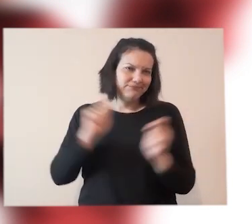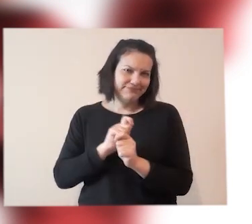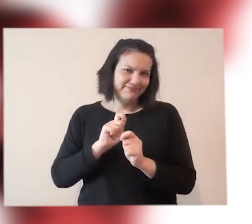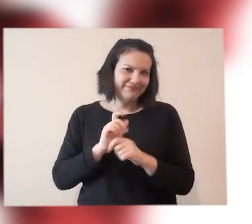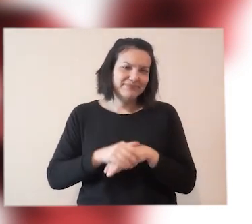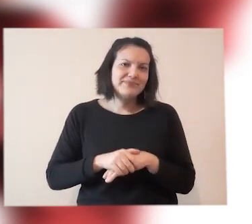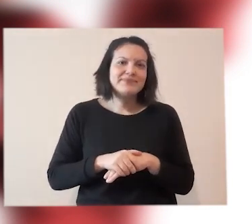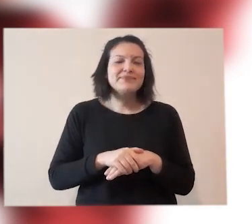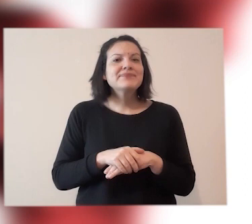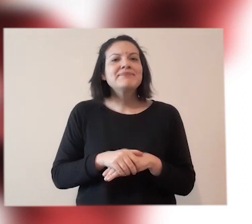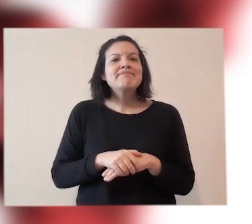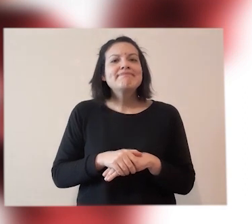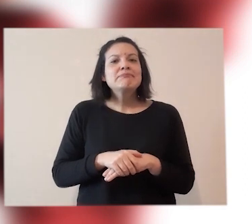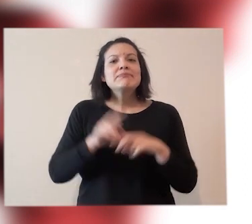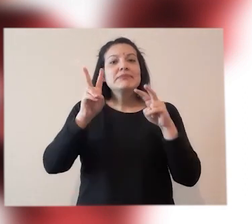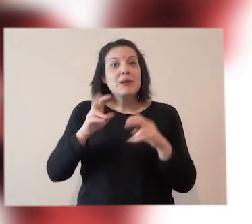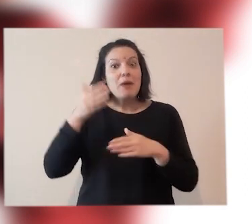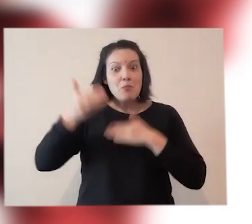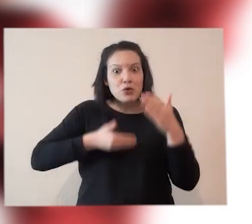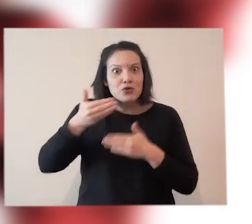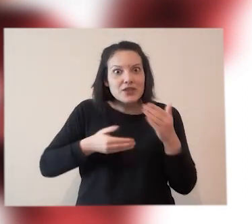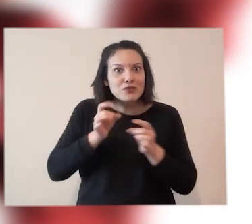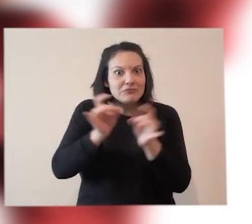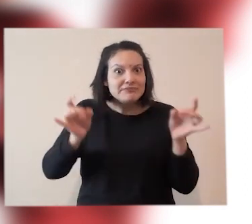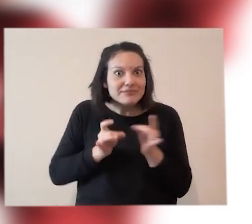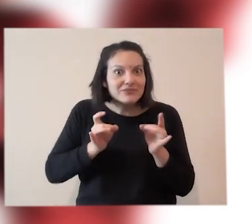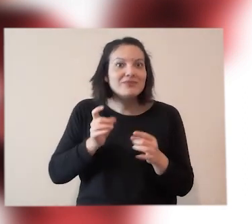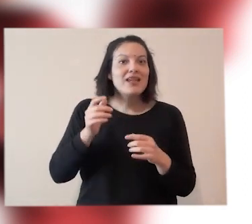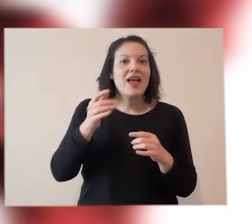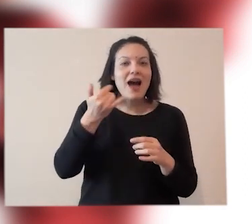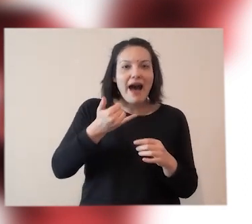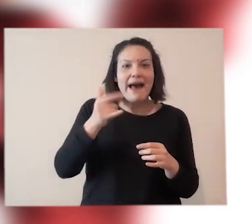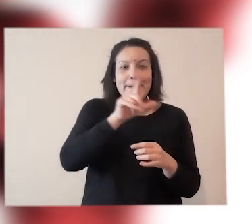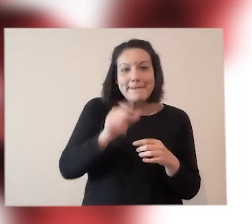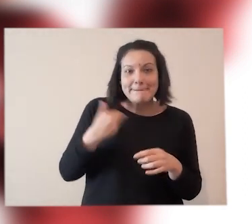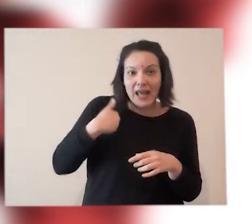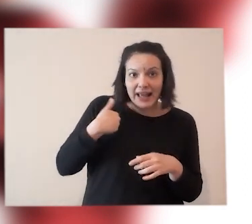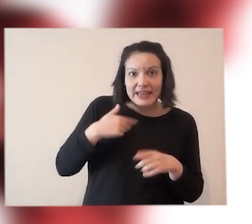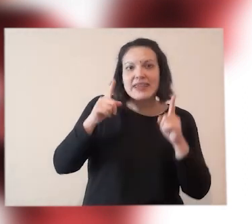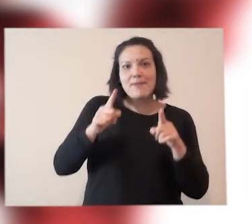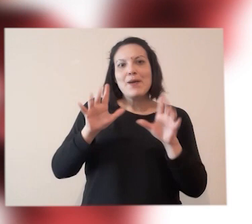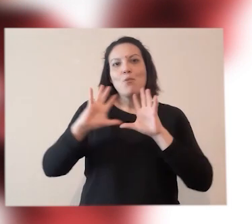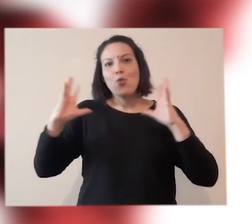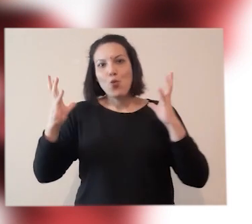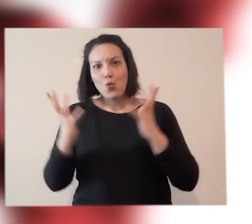como les decía, no solo involucra a nuestro país, sino que por supuesto tiene una repercusión